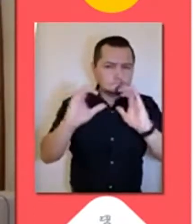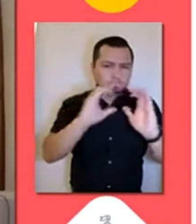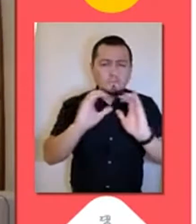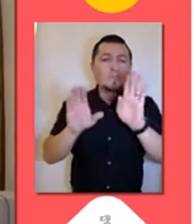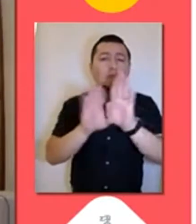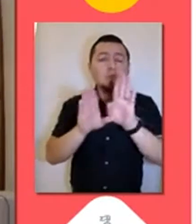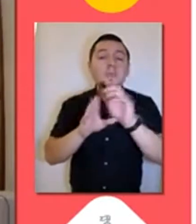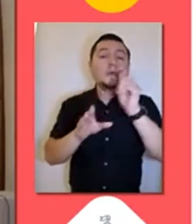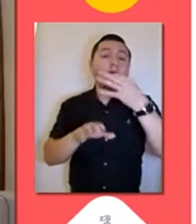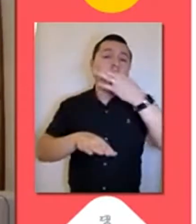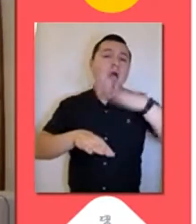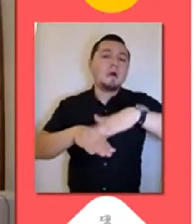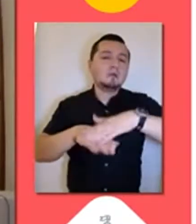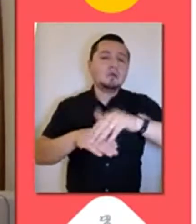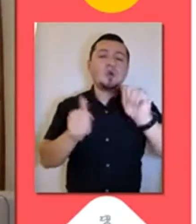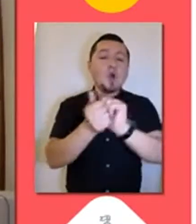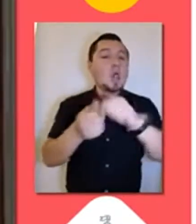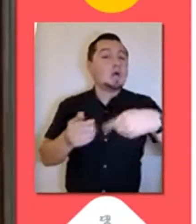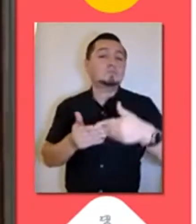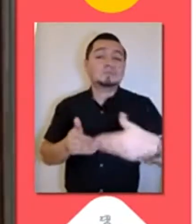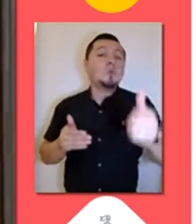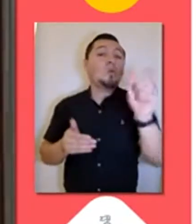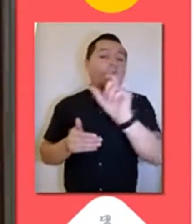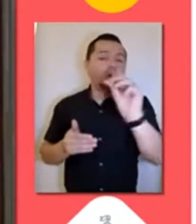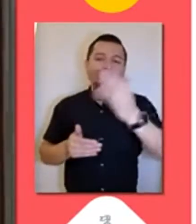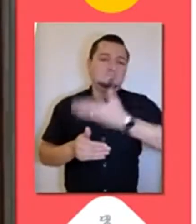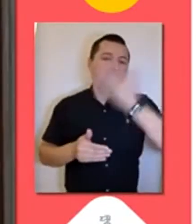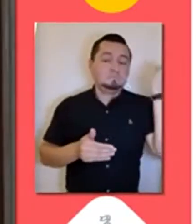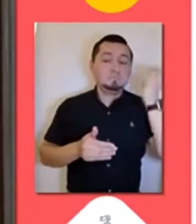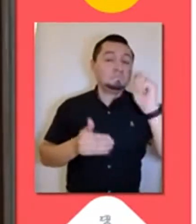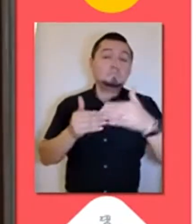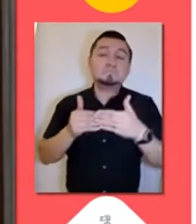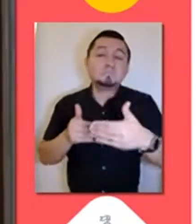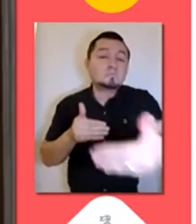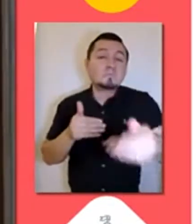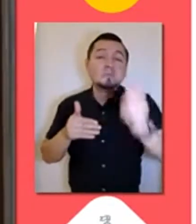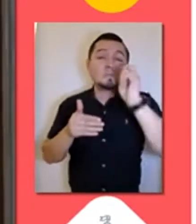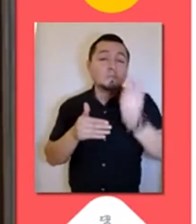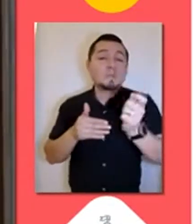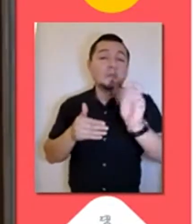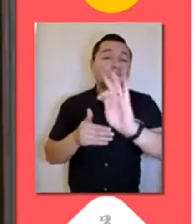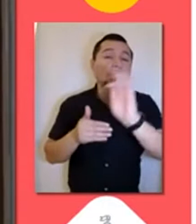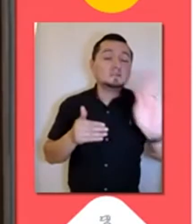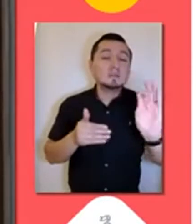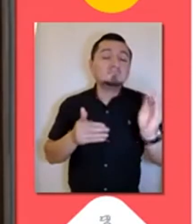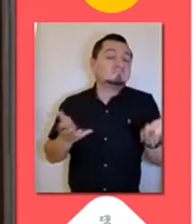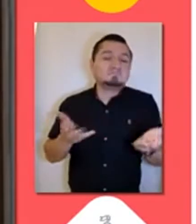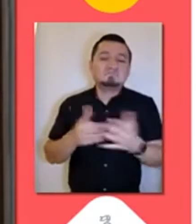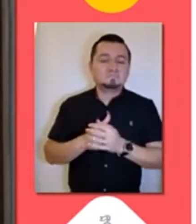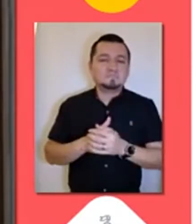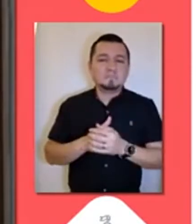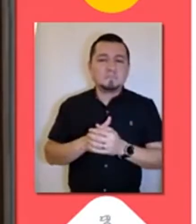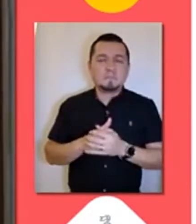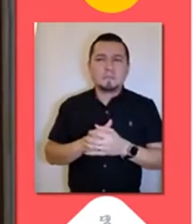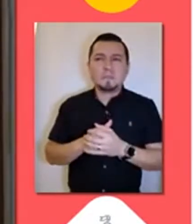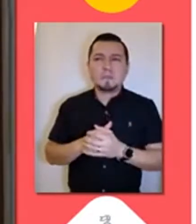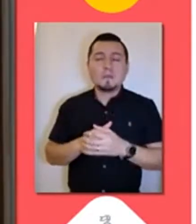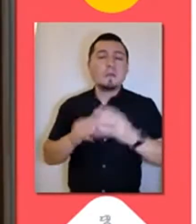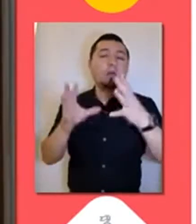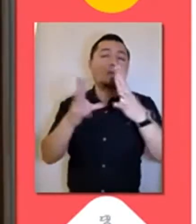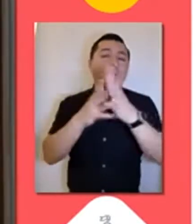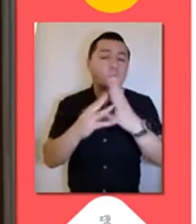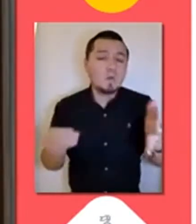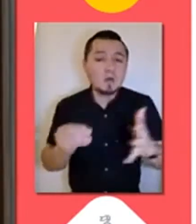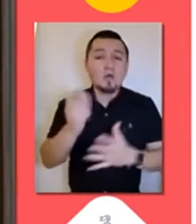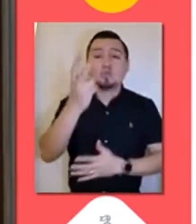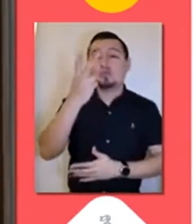que vamos a construir de manera expresa, así como se hizo el modelo de